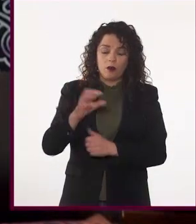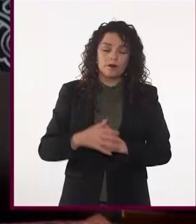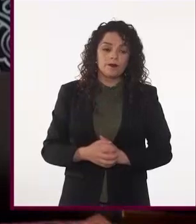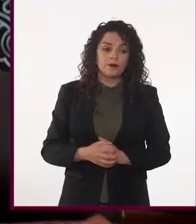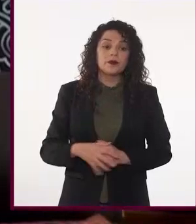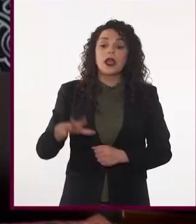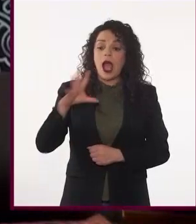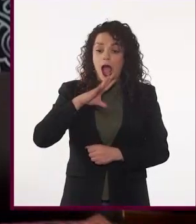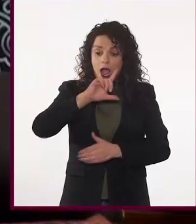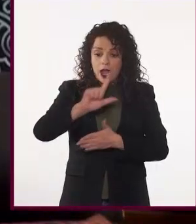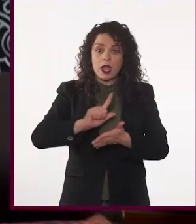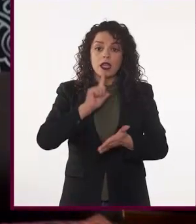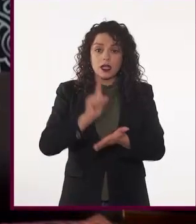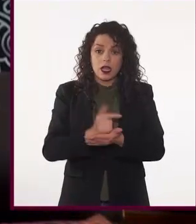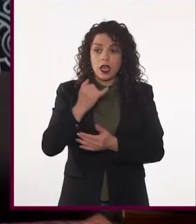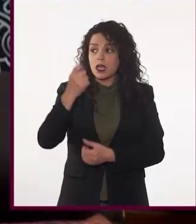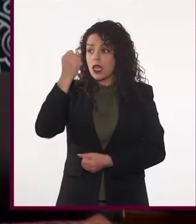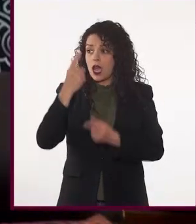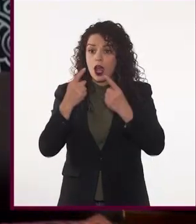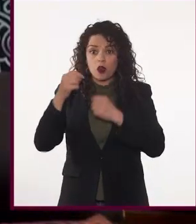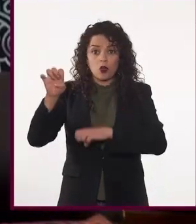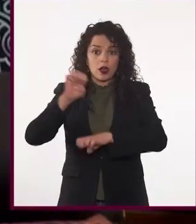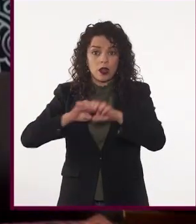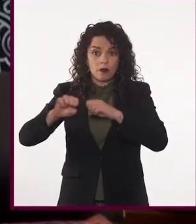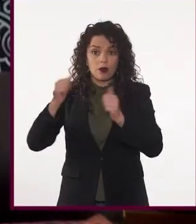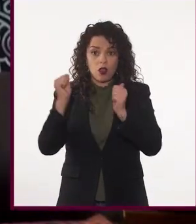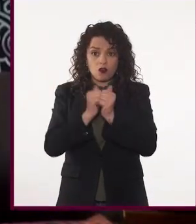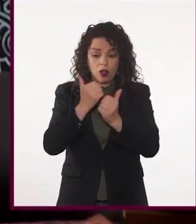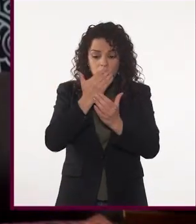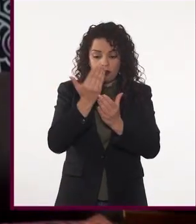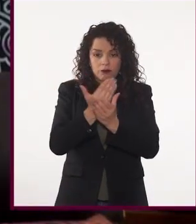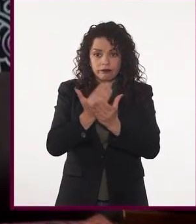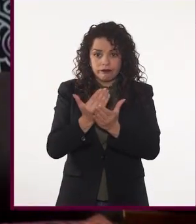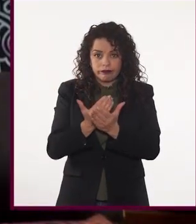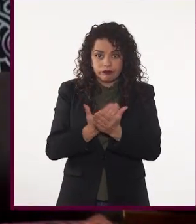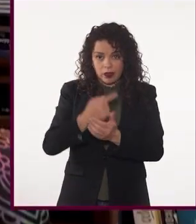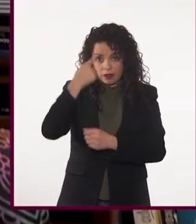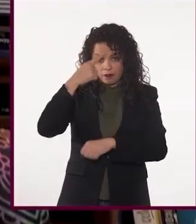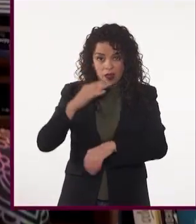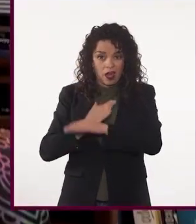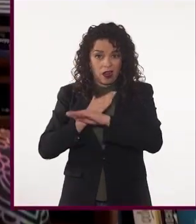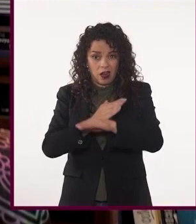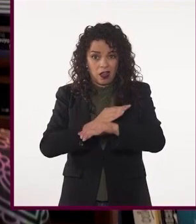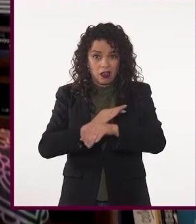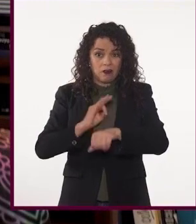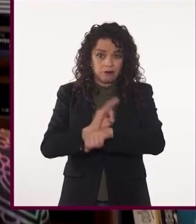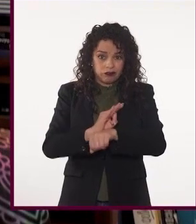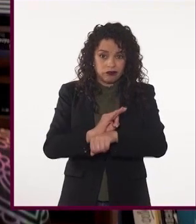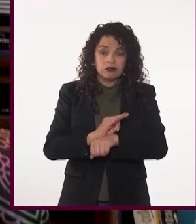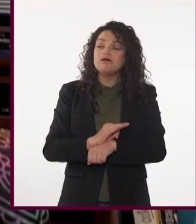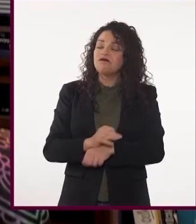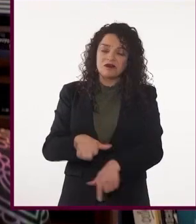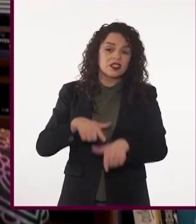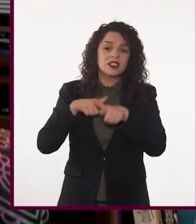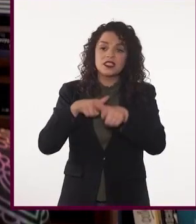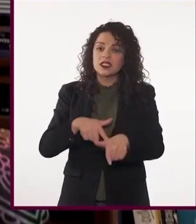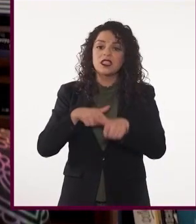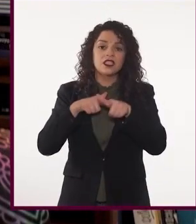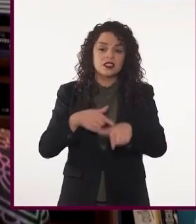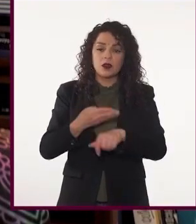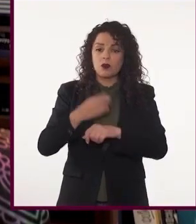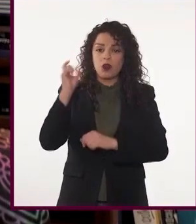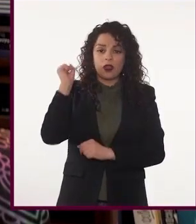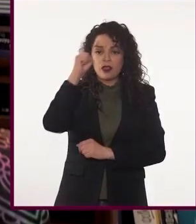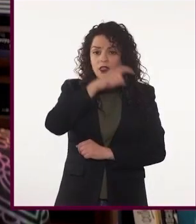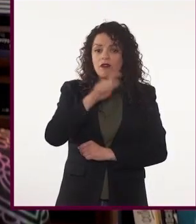A pesar de contar con leyes y en algunas empresas con protocolos de prevención, la detección y acción sobre el acoso sexual